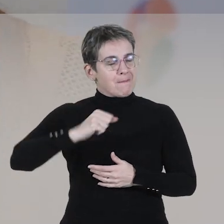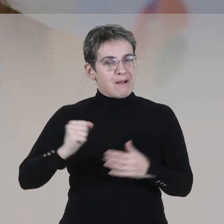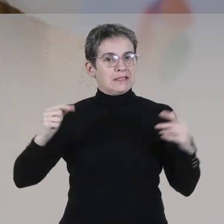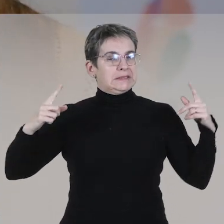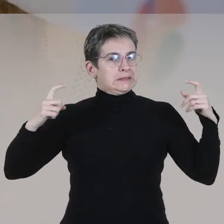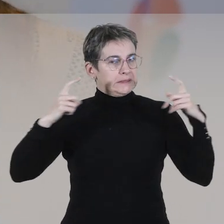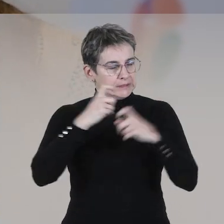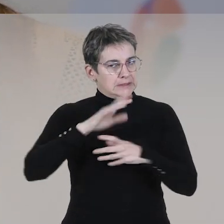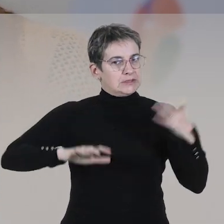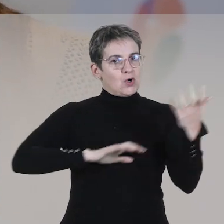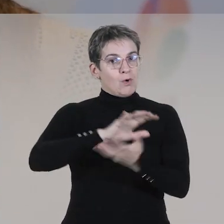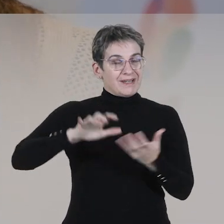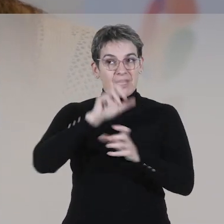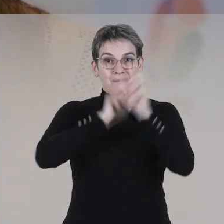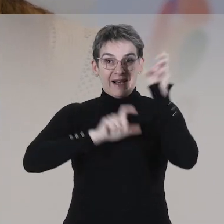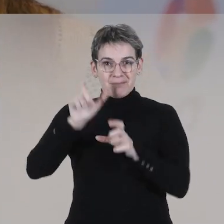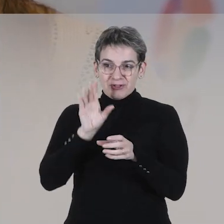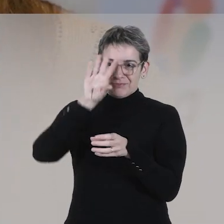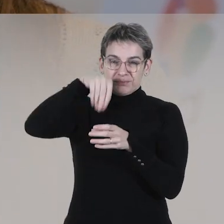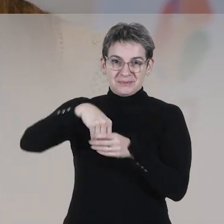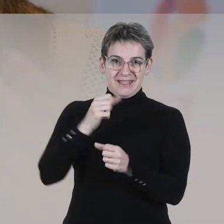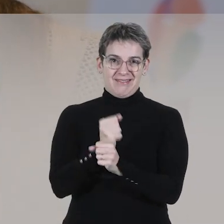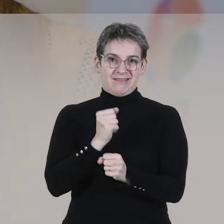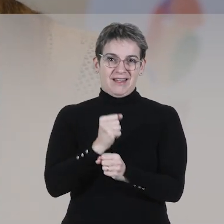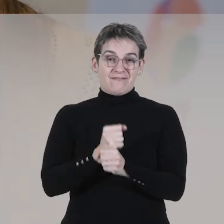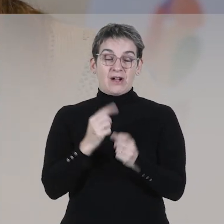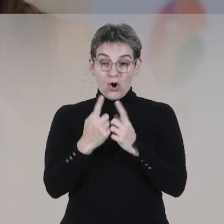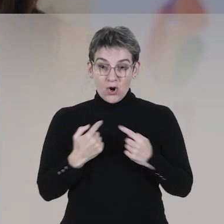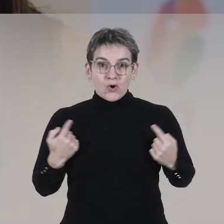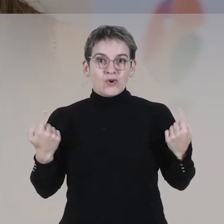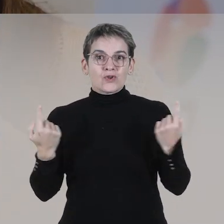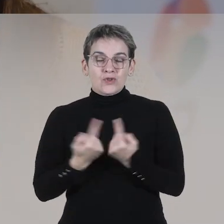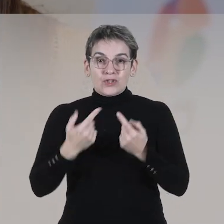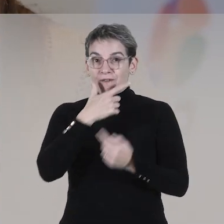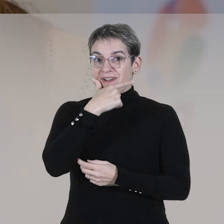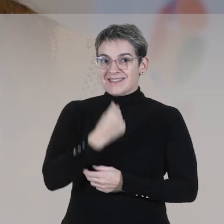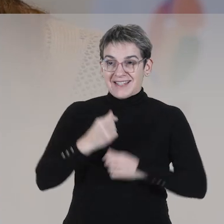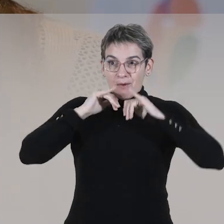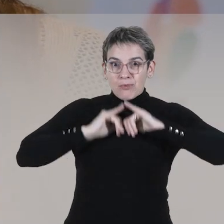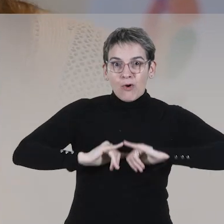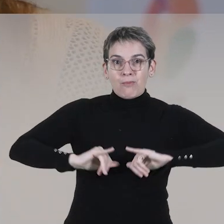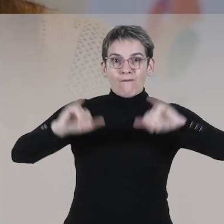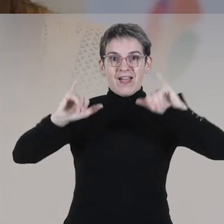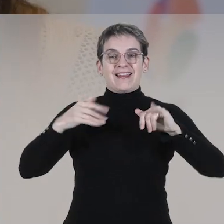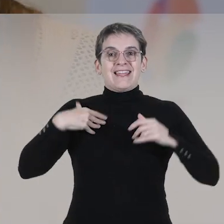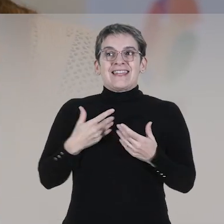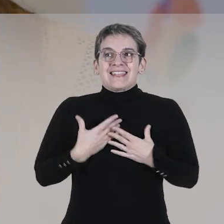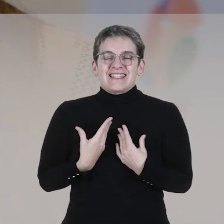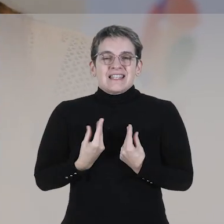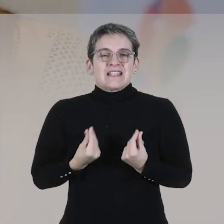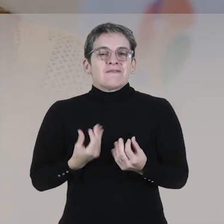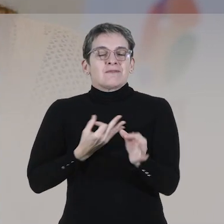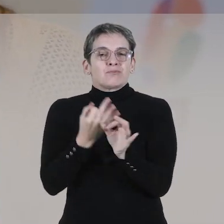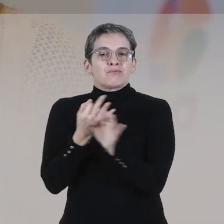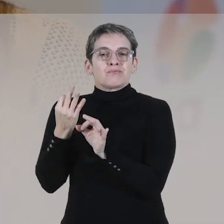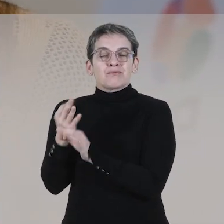más complejo para las personas poder inscribirse en el mercado laboral. Entonces nosotros venimos a facilitar, promover y sensibilizar a